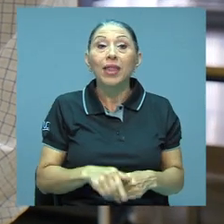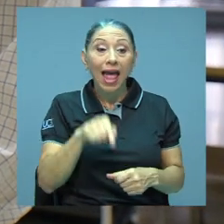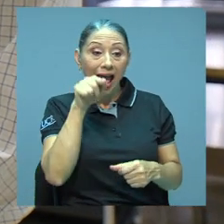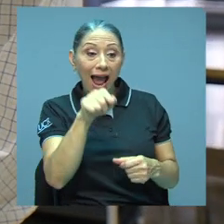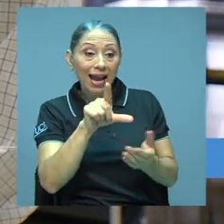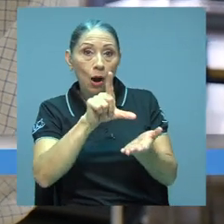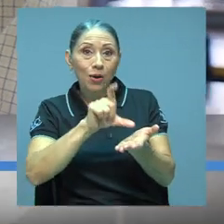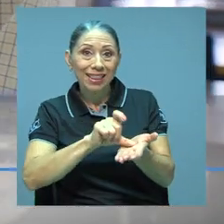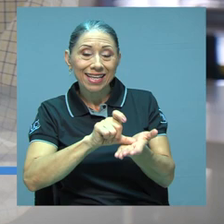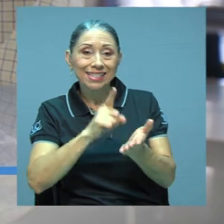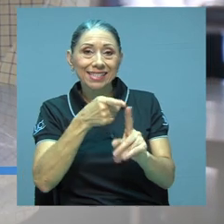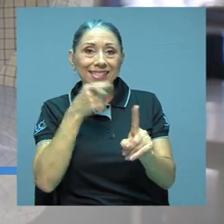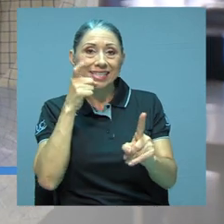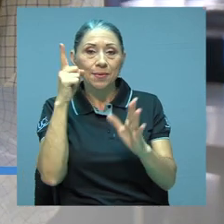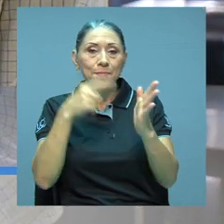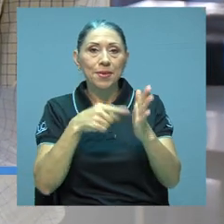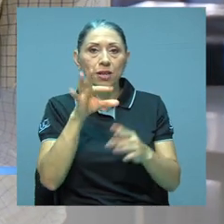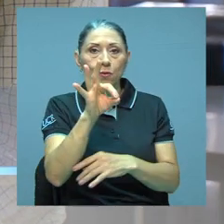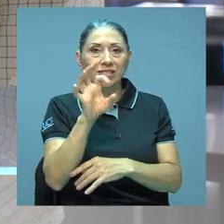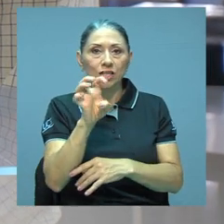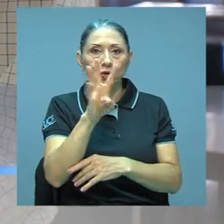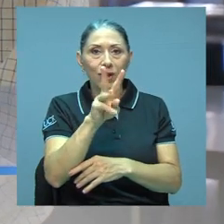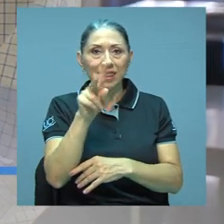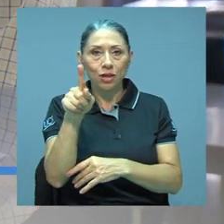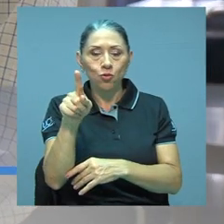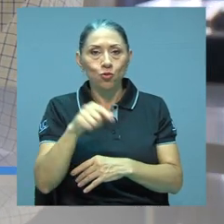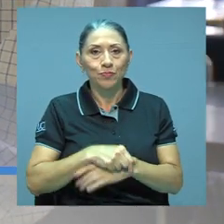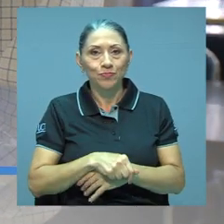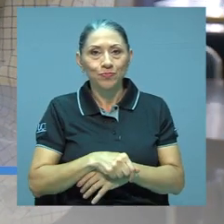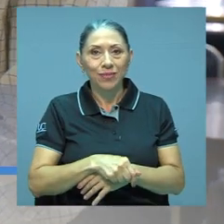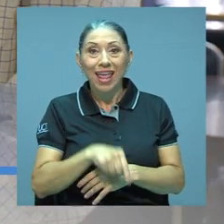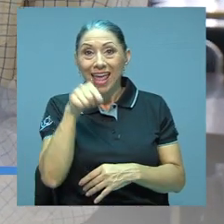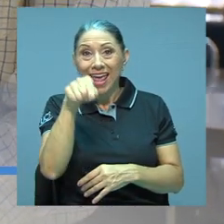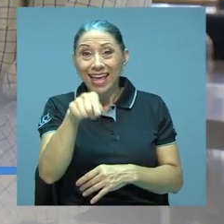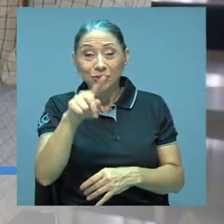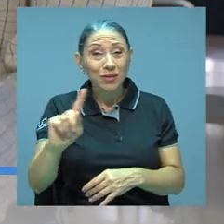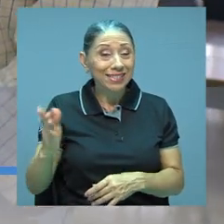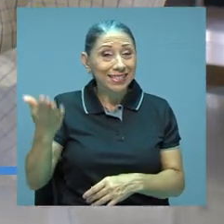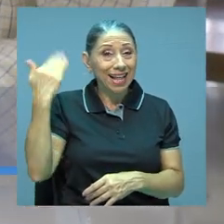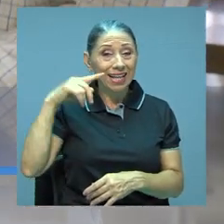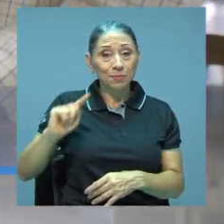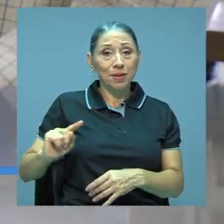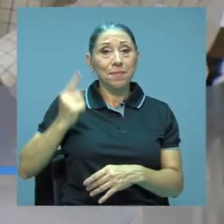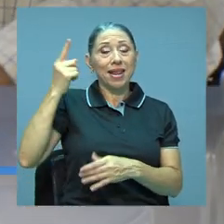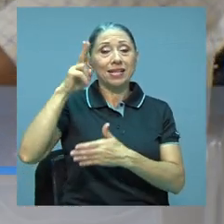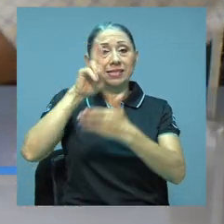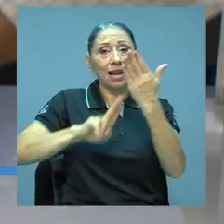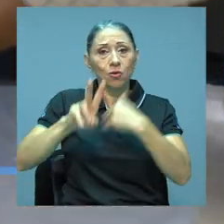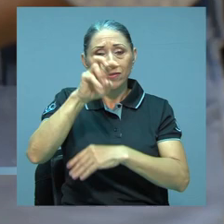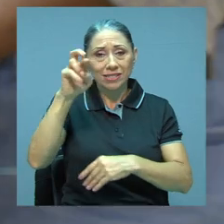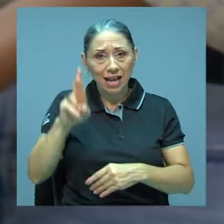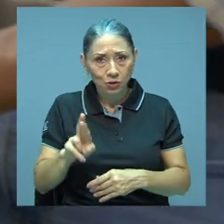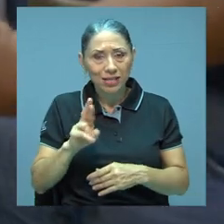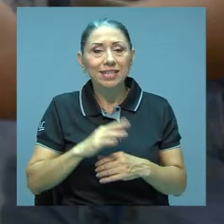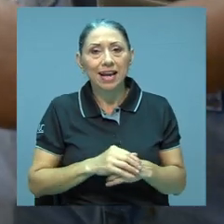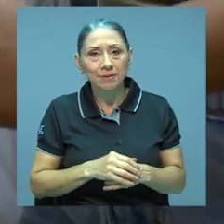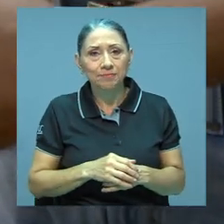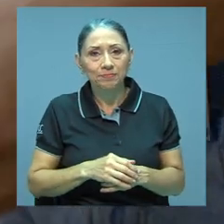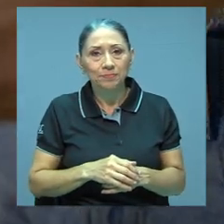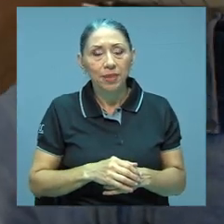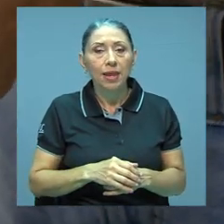tenemos una tesis que data del año 1941, es una tesis de las primeras que hubo en la Universidad de Costa